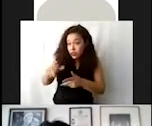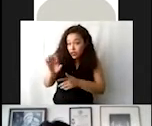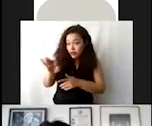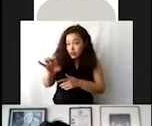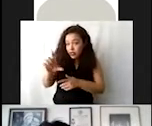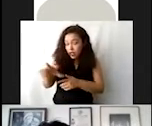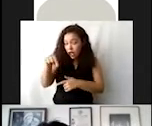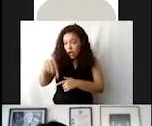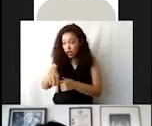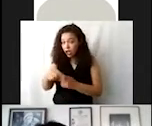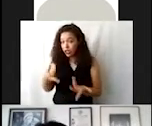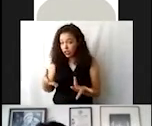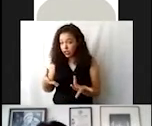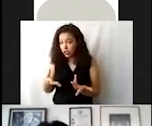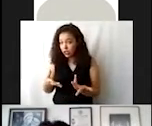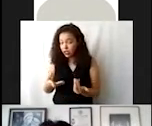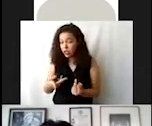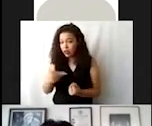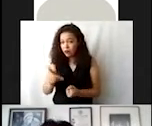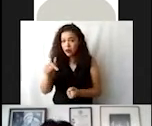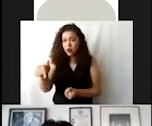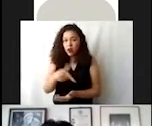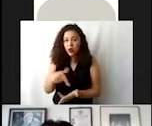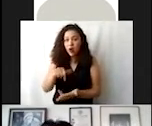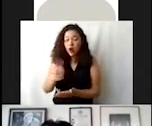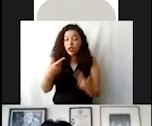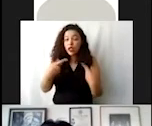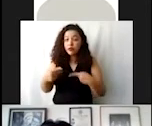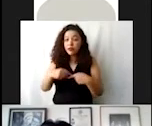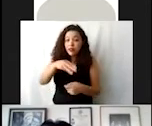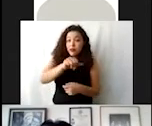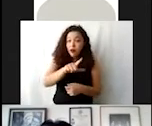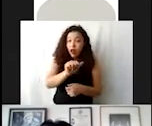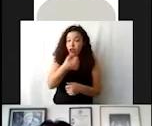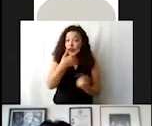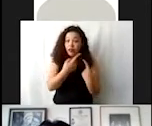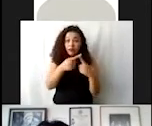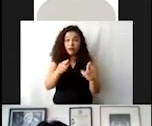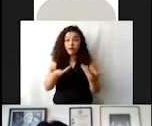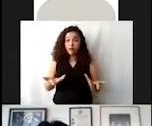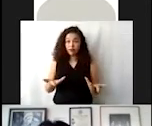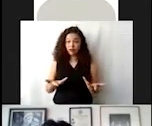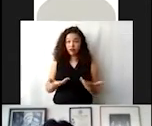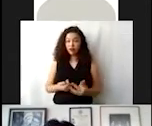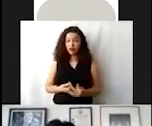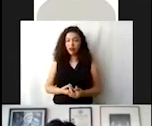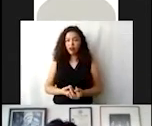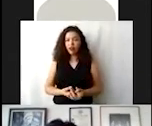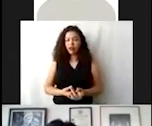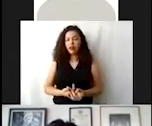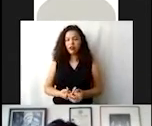este es el domicilio de otra persona moral, ¿sí? Entonces puede argumentar